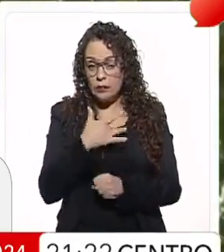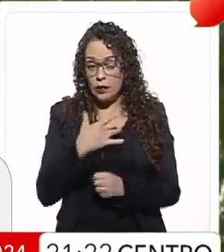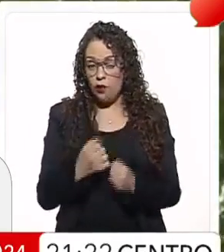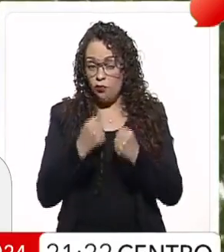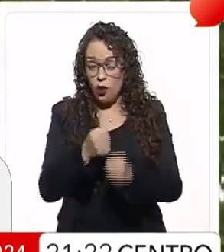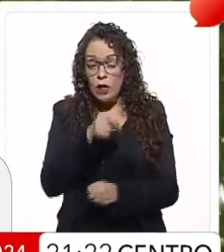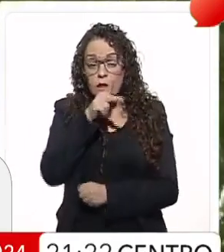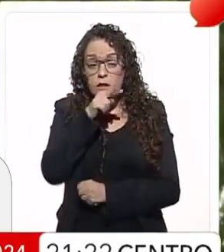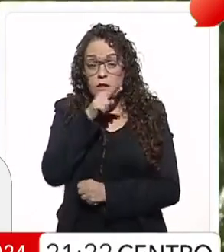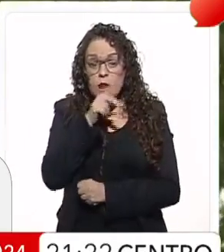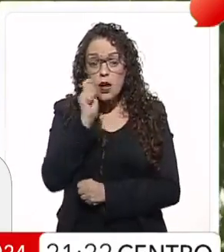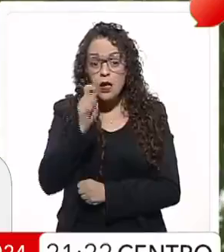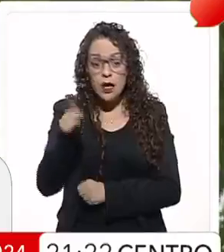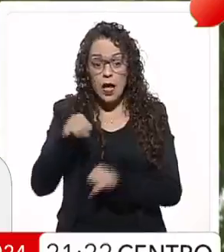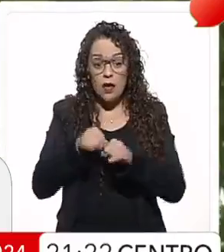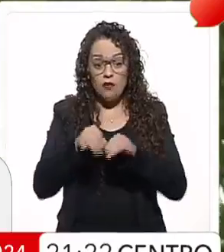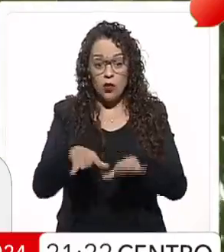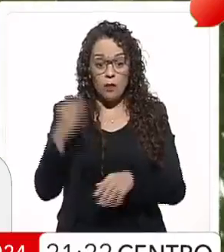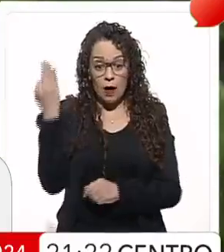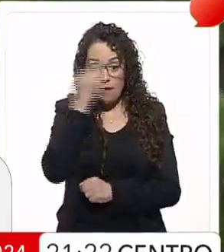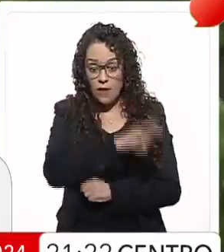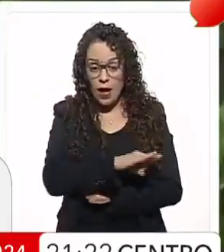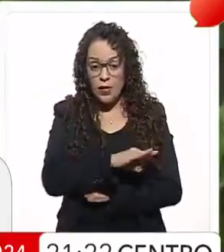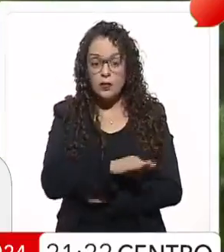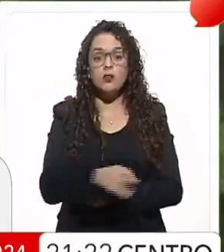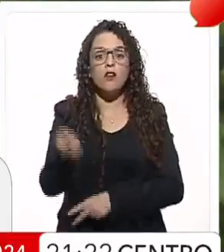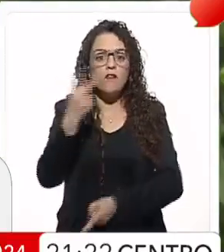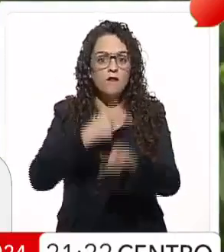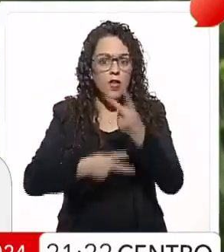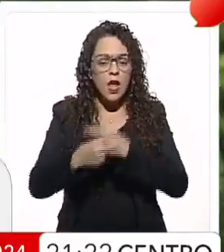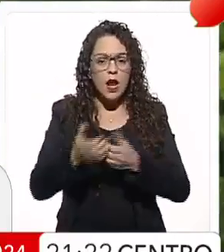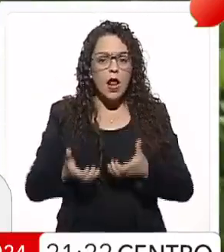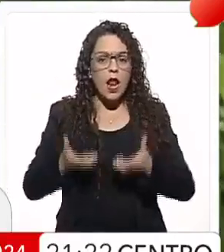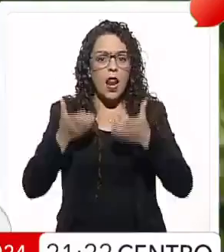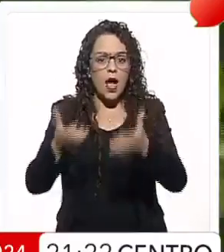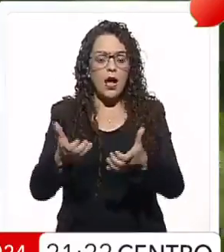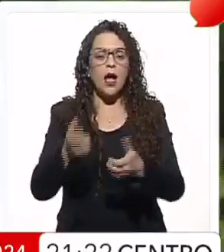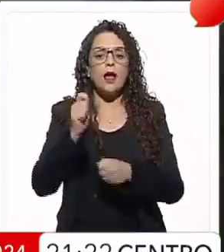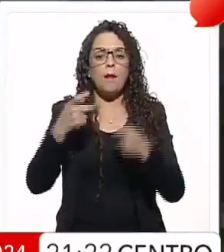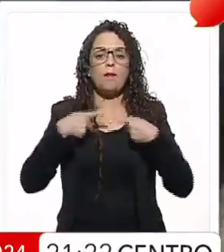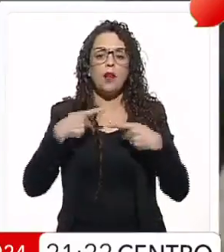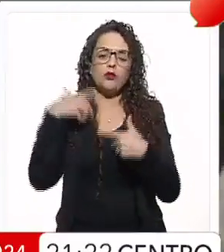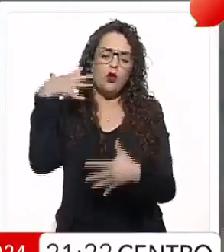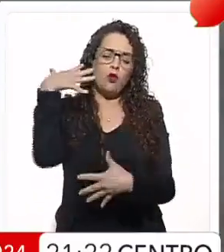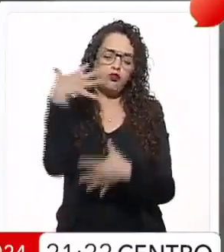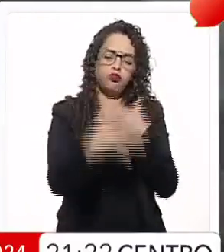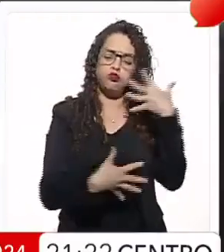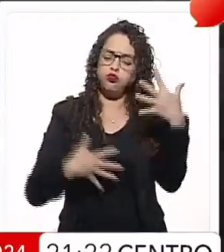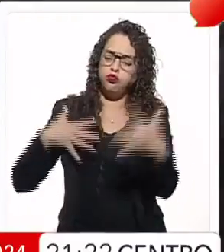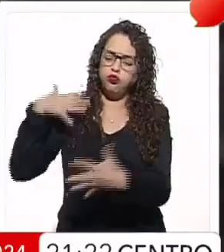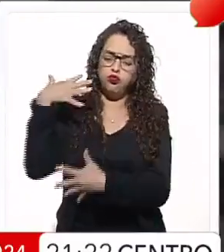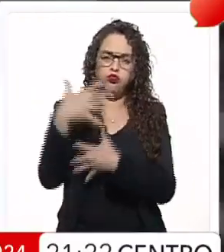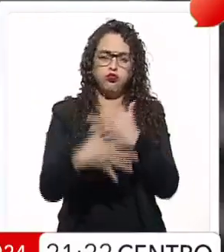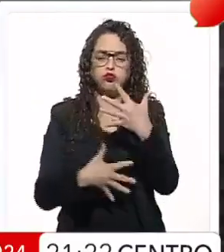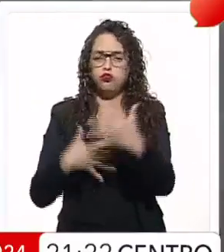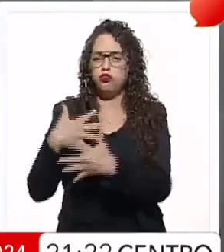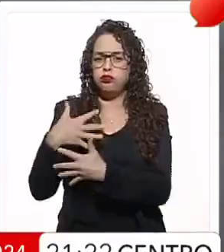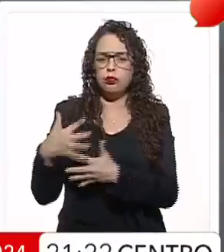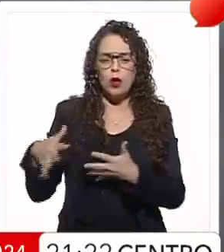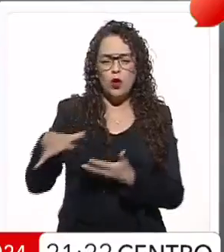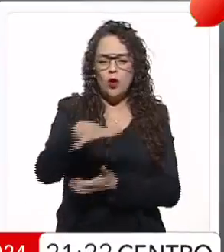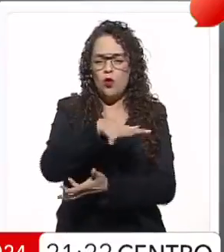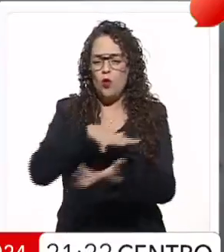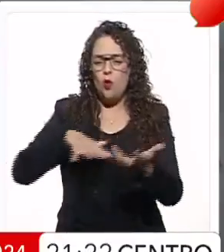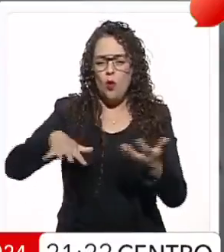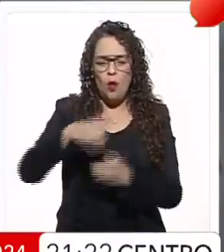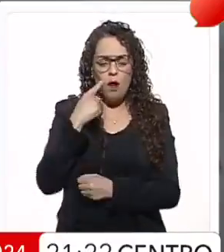esta desinformación acentúe la violencia en las calles en un entorno o en una coyuntura